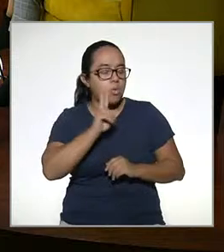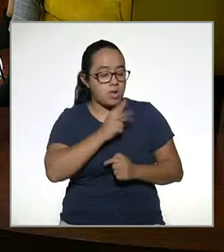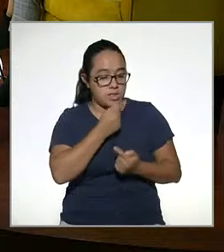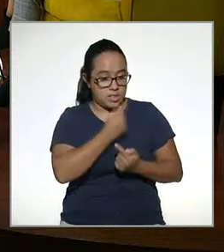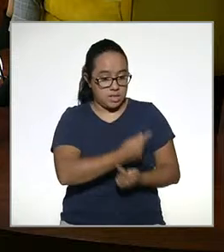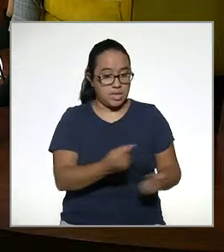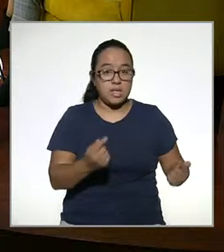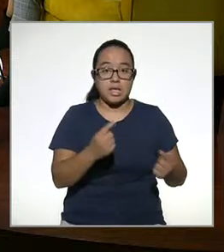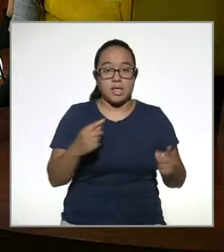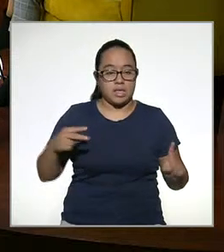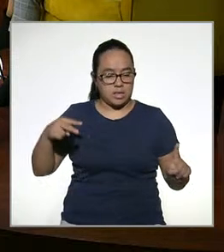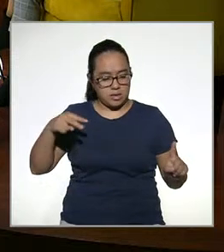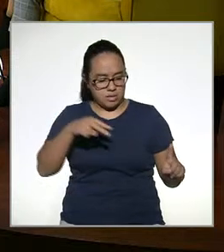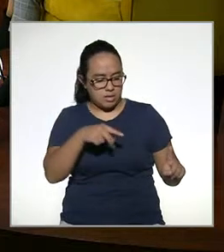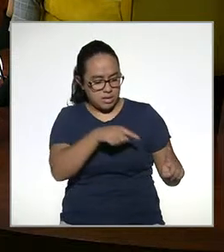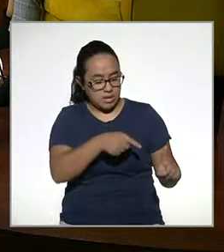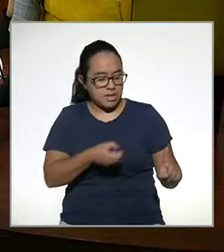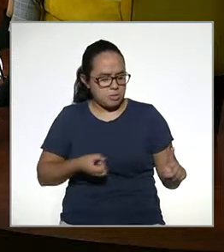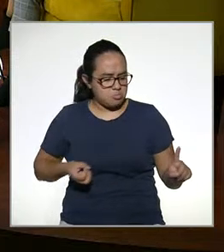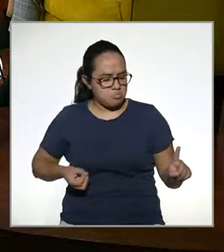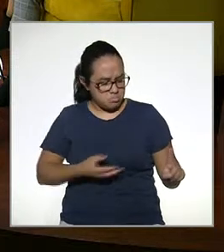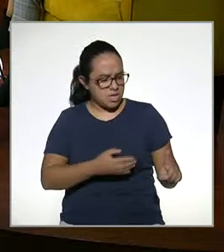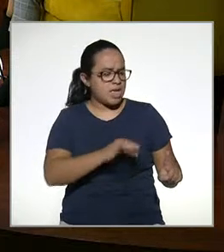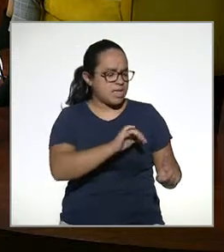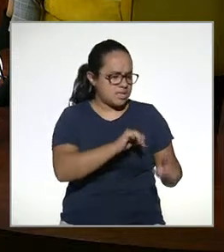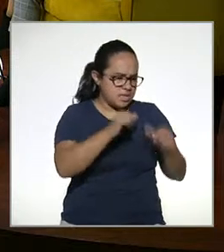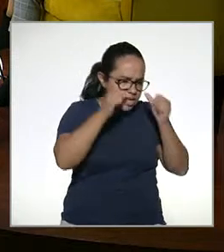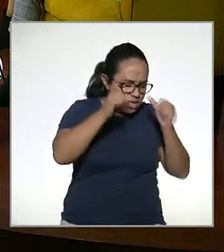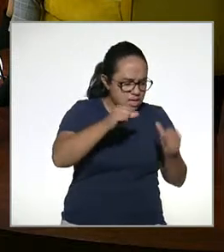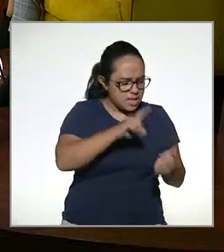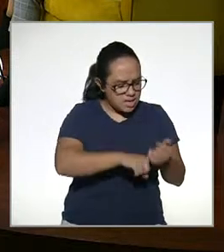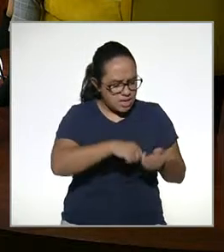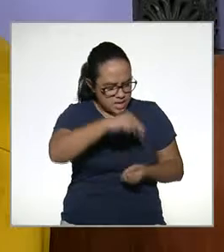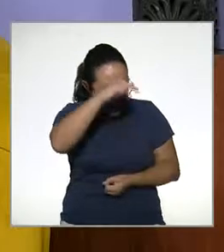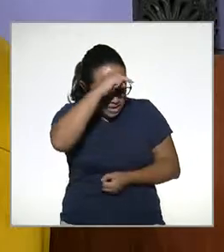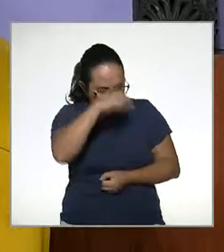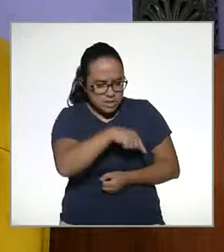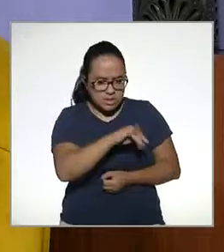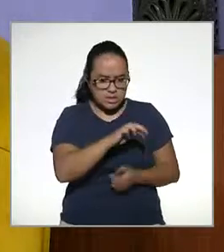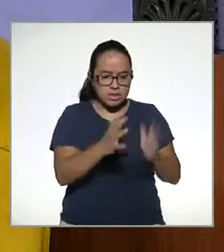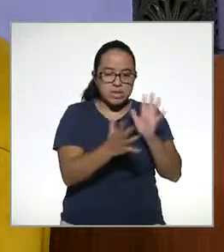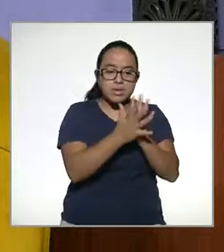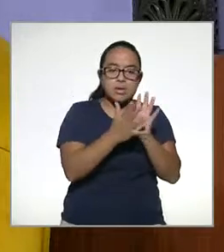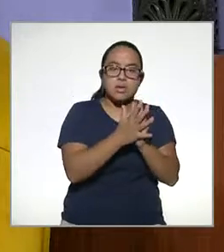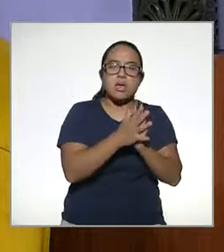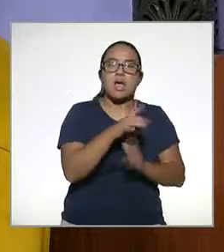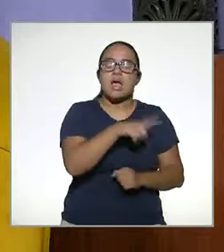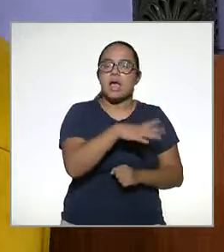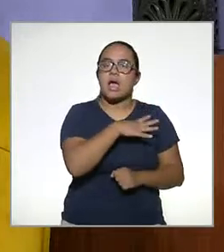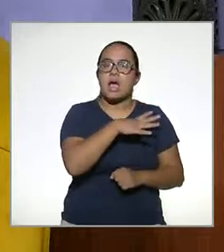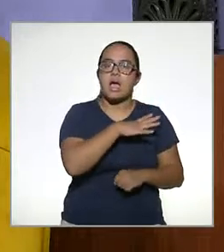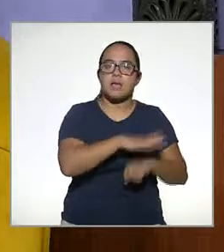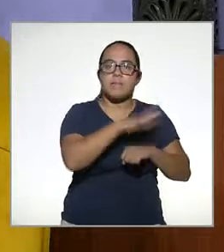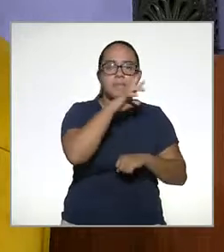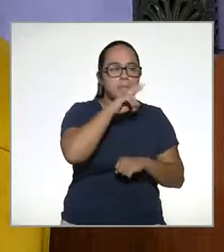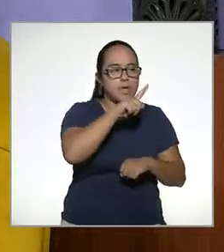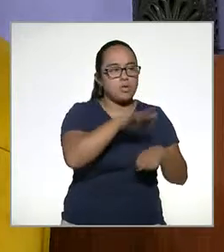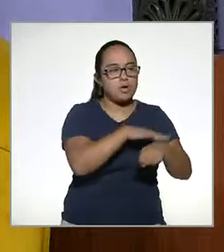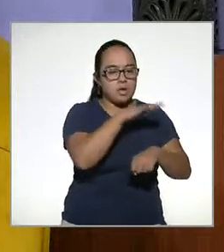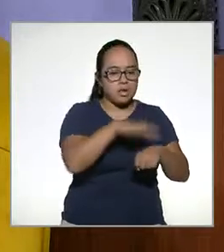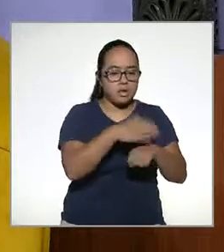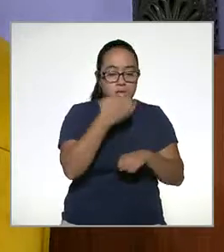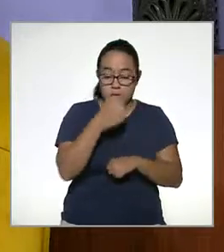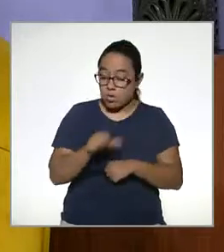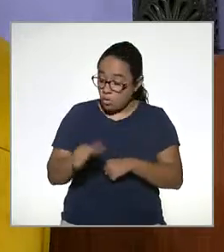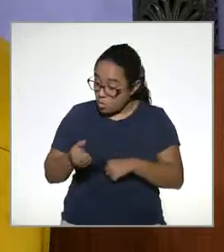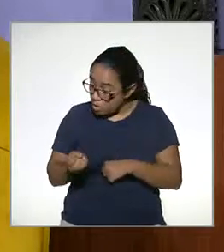niños que fueron vistos o leídos como los que sí atienden y son inteligentes y que participan, ya obtienen un mejor resultado, por ejemplo, en la escuela, y